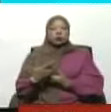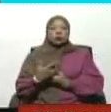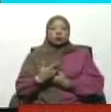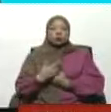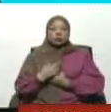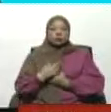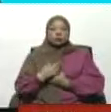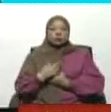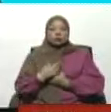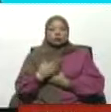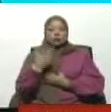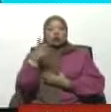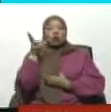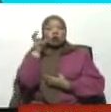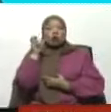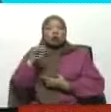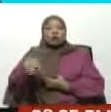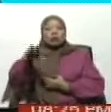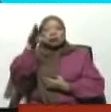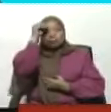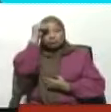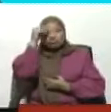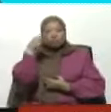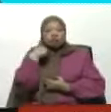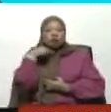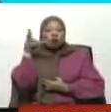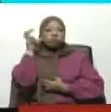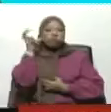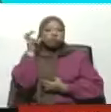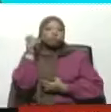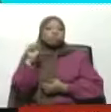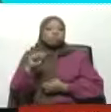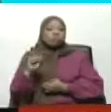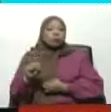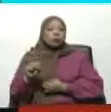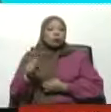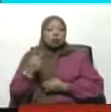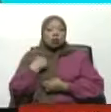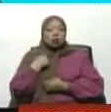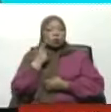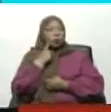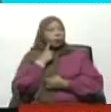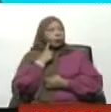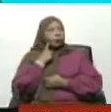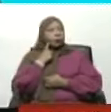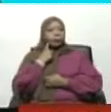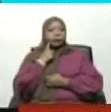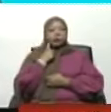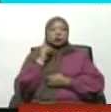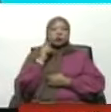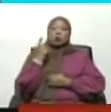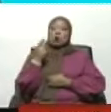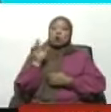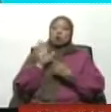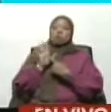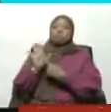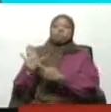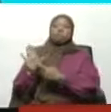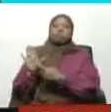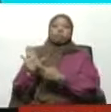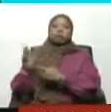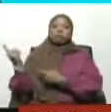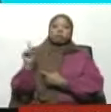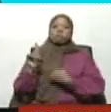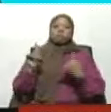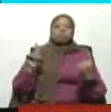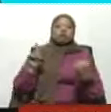que yo no me entero de eso. Claro que me entero. Y no me hago loco. Yo doy la cara. Por